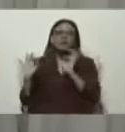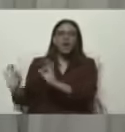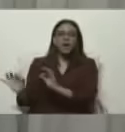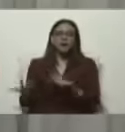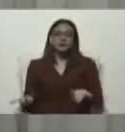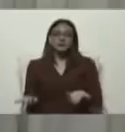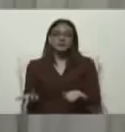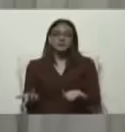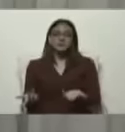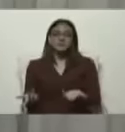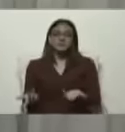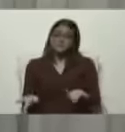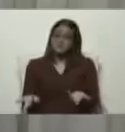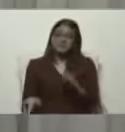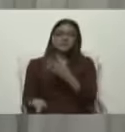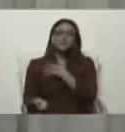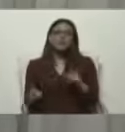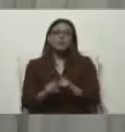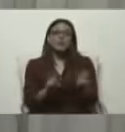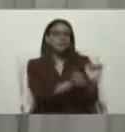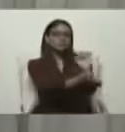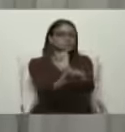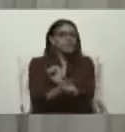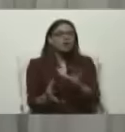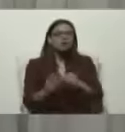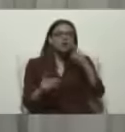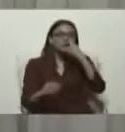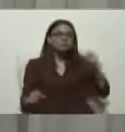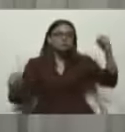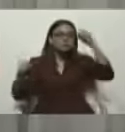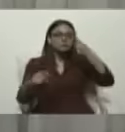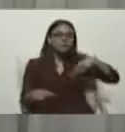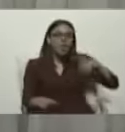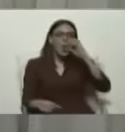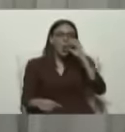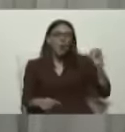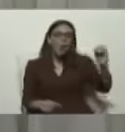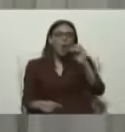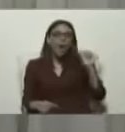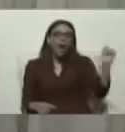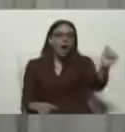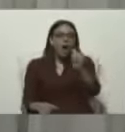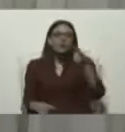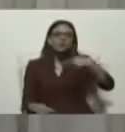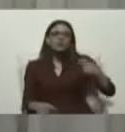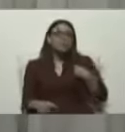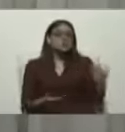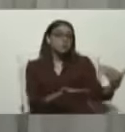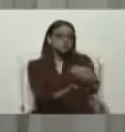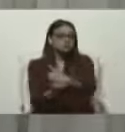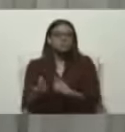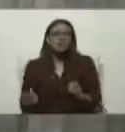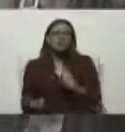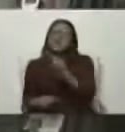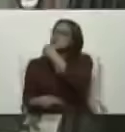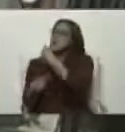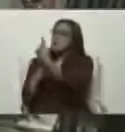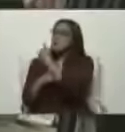hasta buscan esclavizar a nuestras abuelas y a nuestros abuelos. No, yo soy dueño de 300 pensiones y hago con esas pensiones lo que el libre mercado me